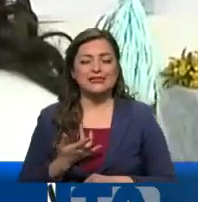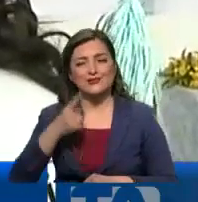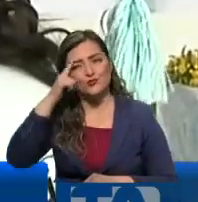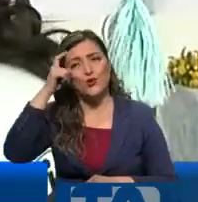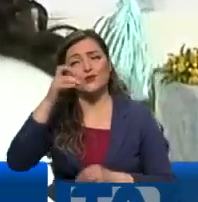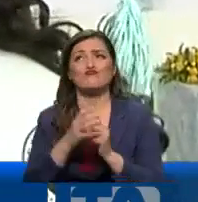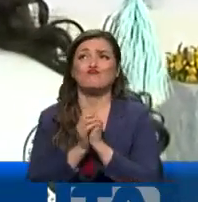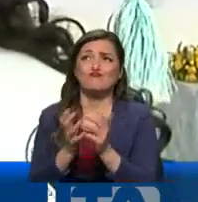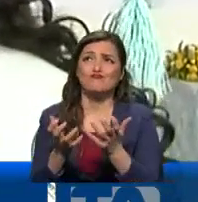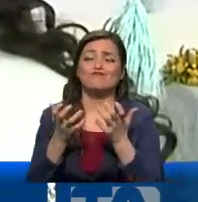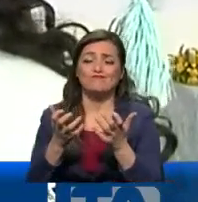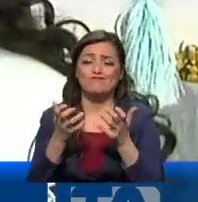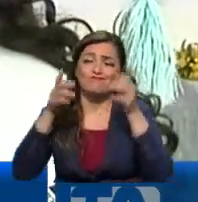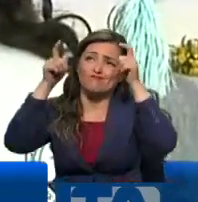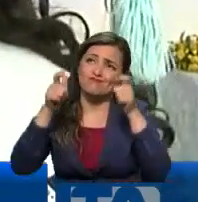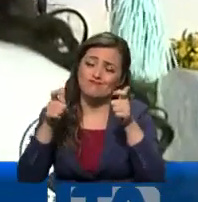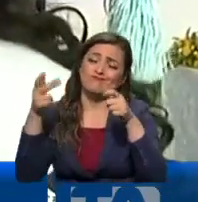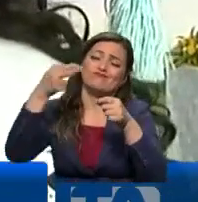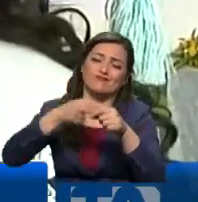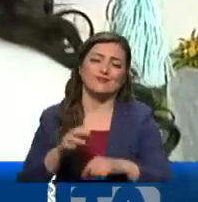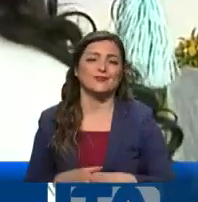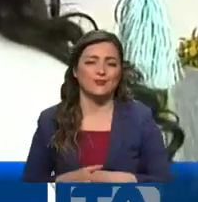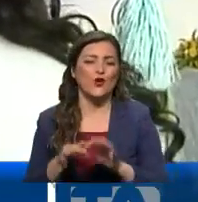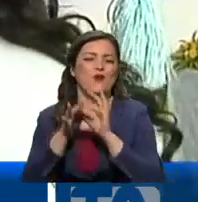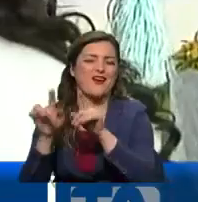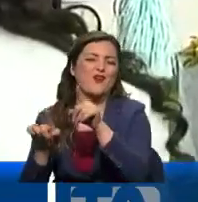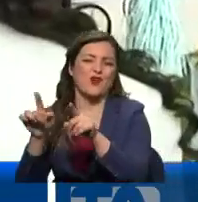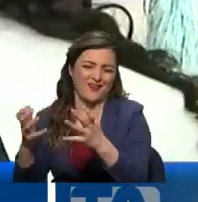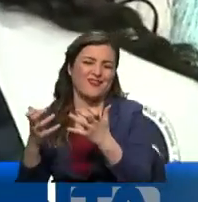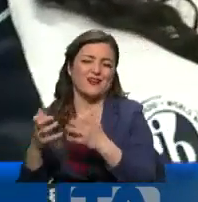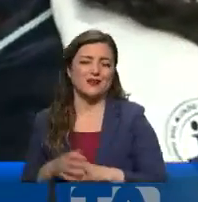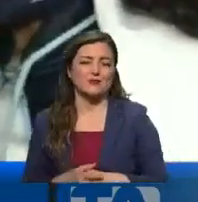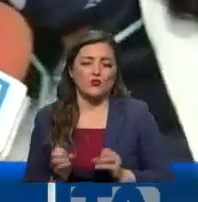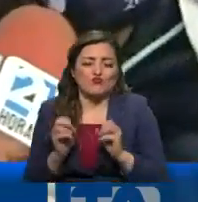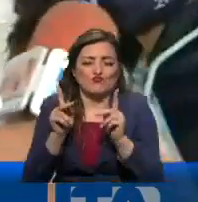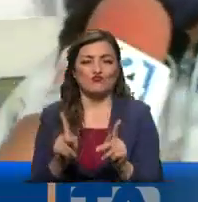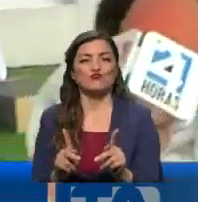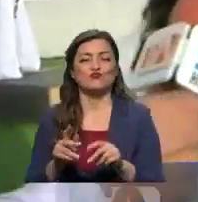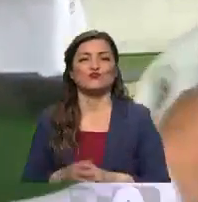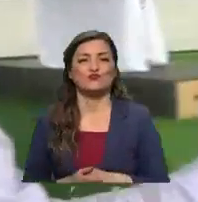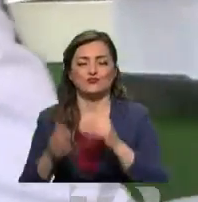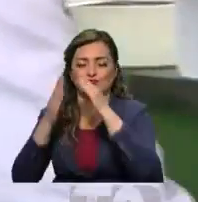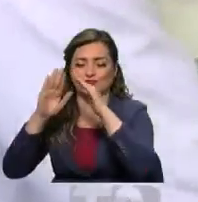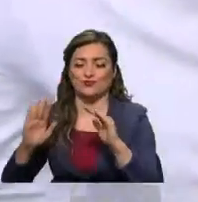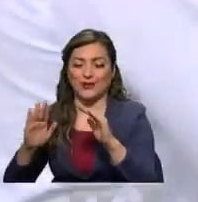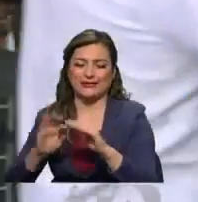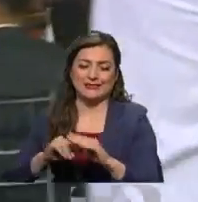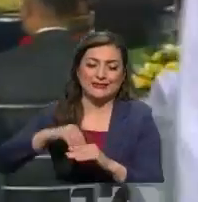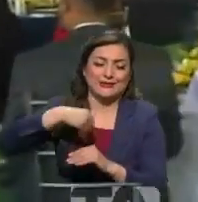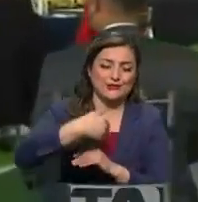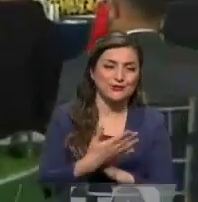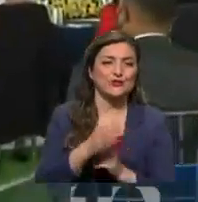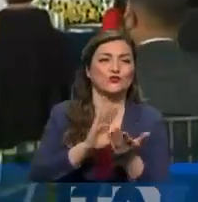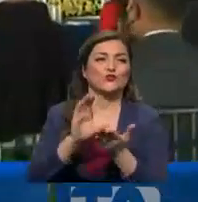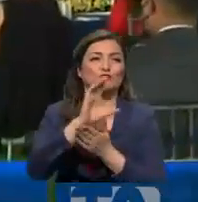lo aspiraban, y creo que es una oportunidad que tenemos al volver a salir de la pandemia y tener esa oportunidad de venir